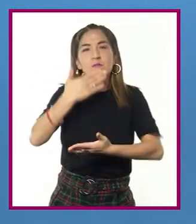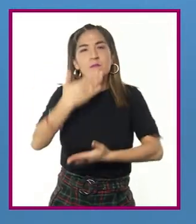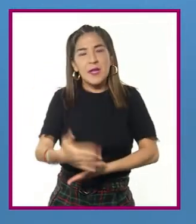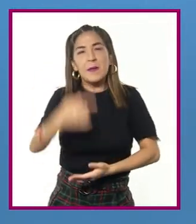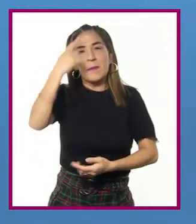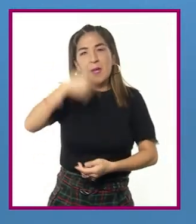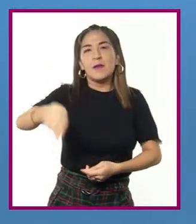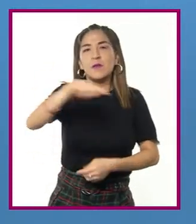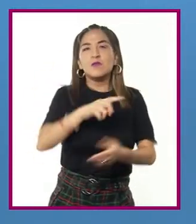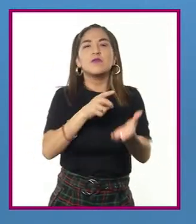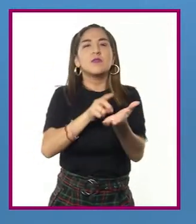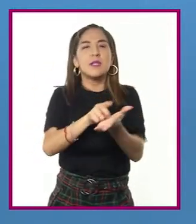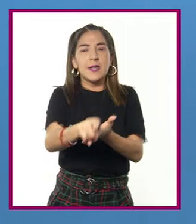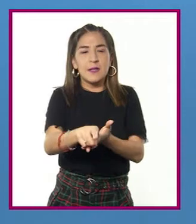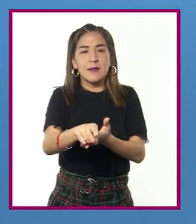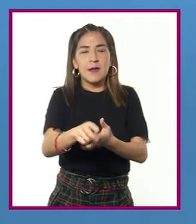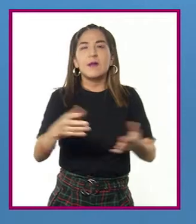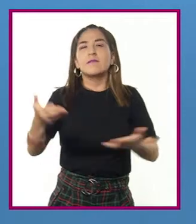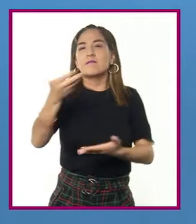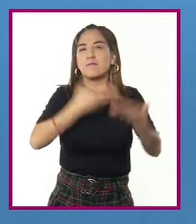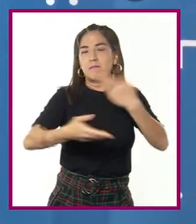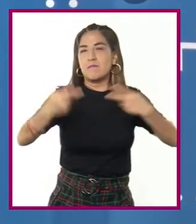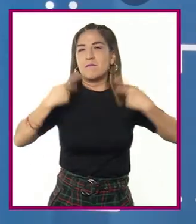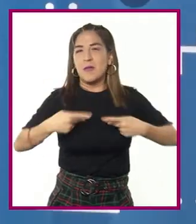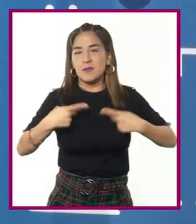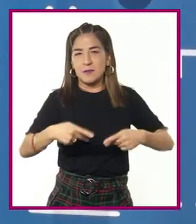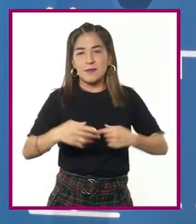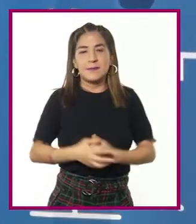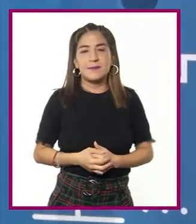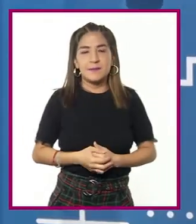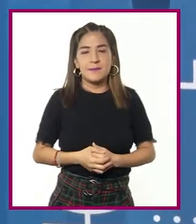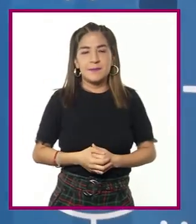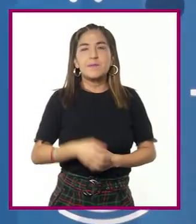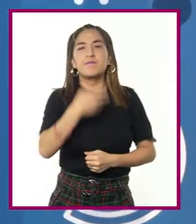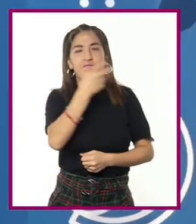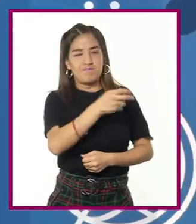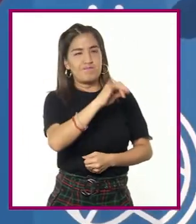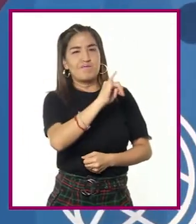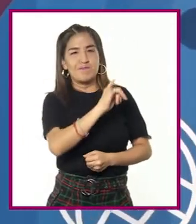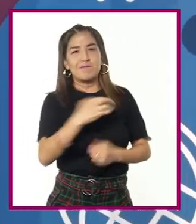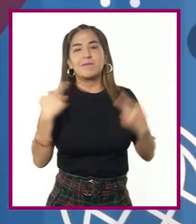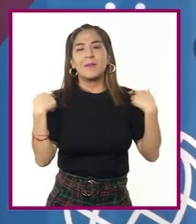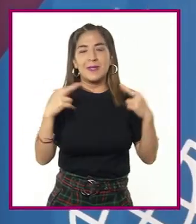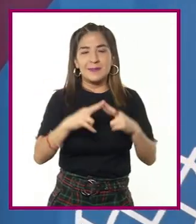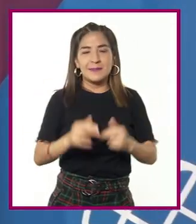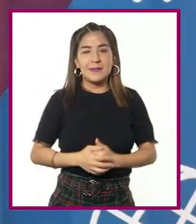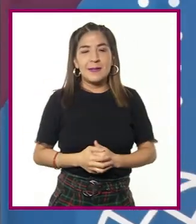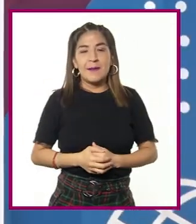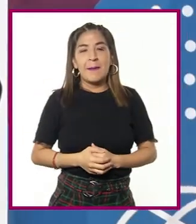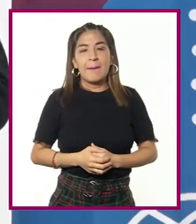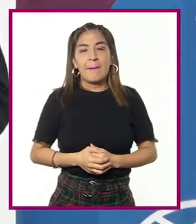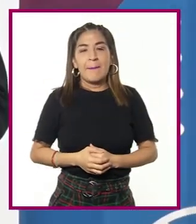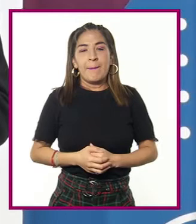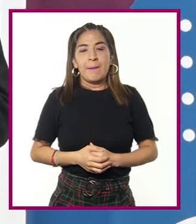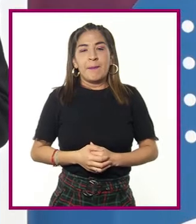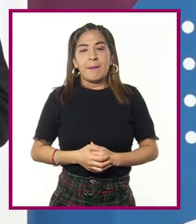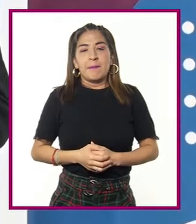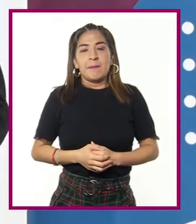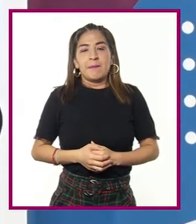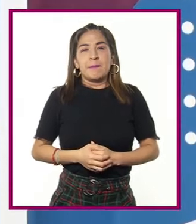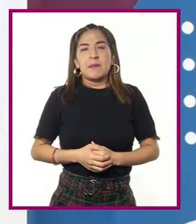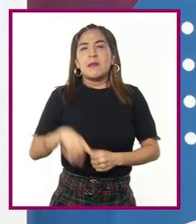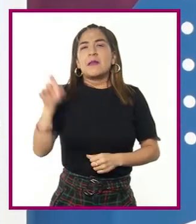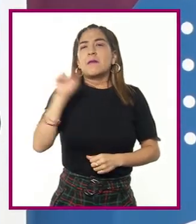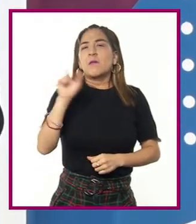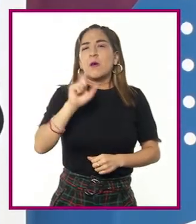el ejercicio de derechos entre la población. Así es, maestra Nayade. Pero, ¿qué pasa cuando una servidora